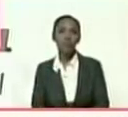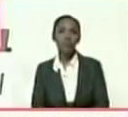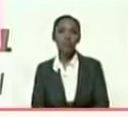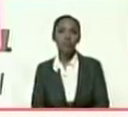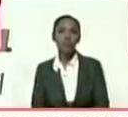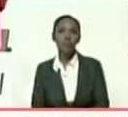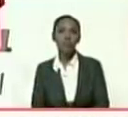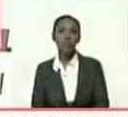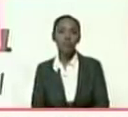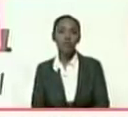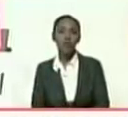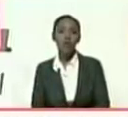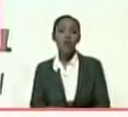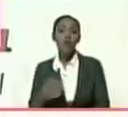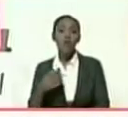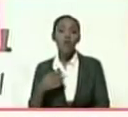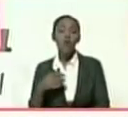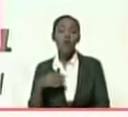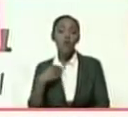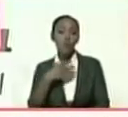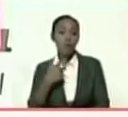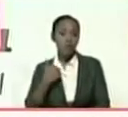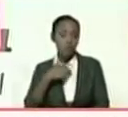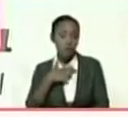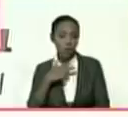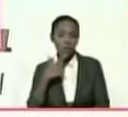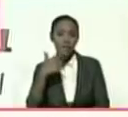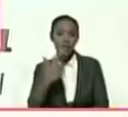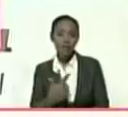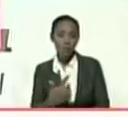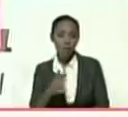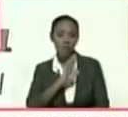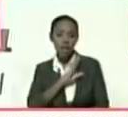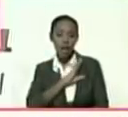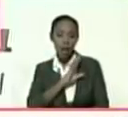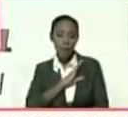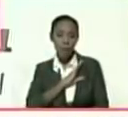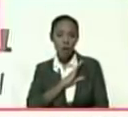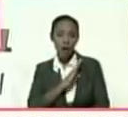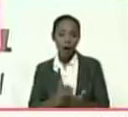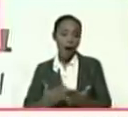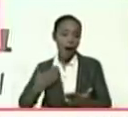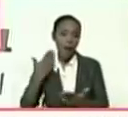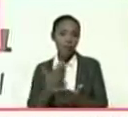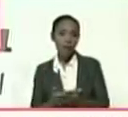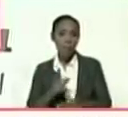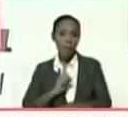Cuando nosotros decimos que tenemos hasta el momento